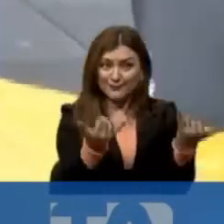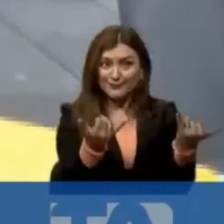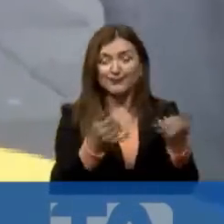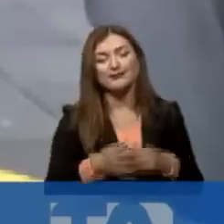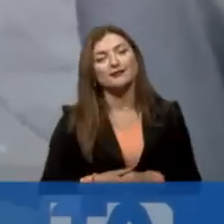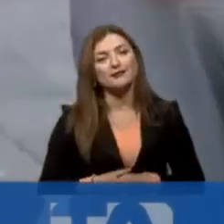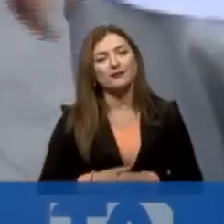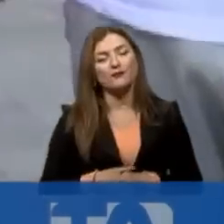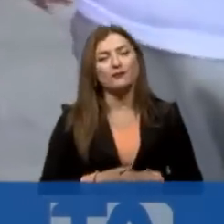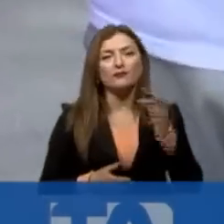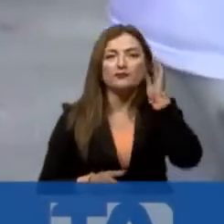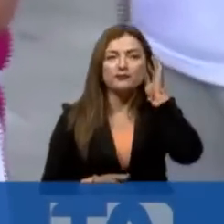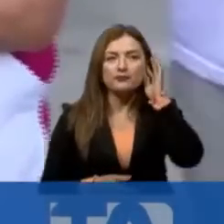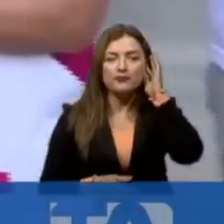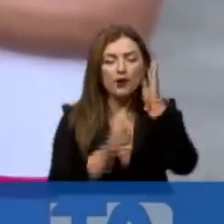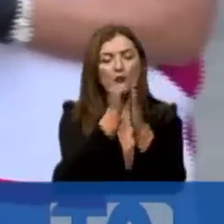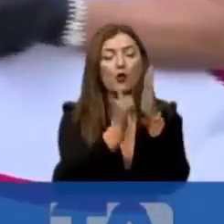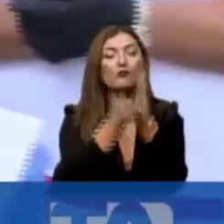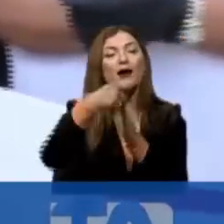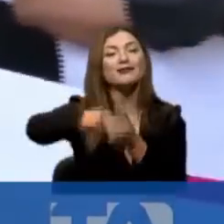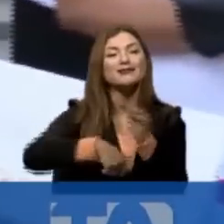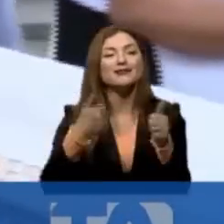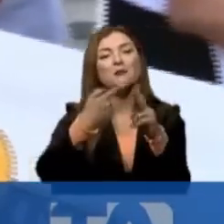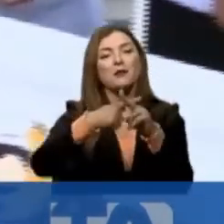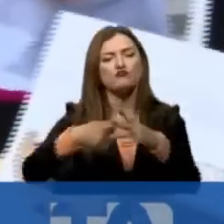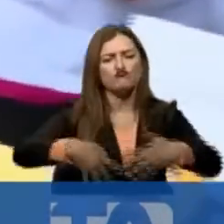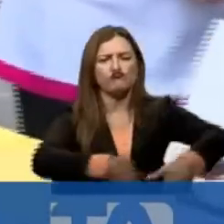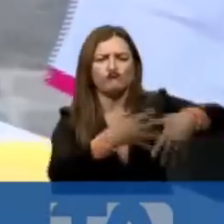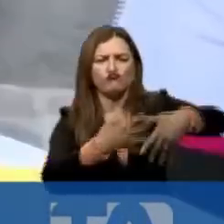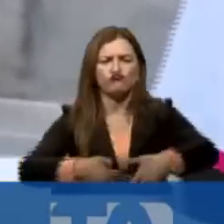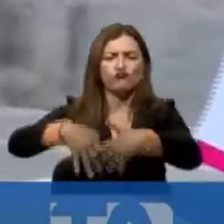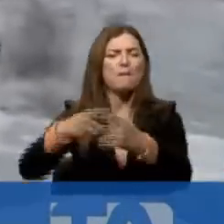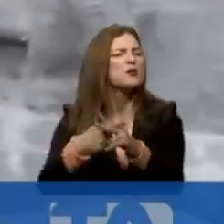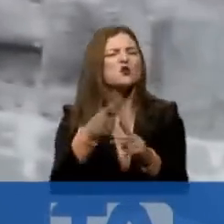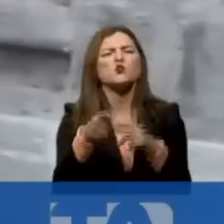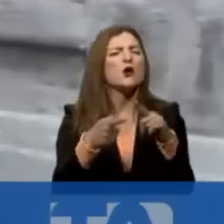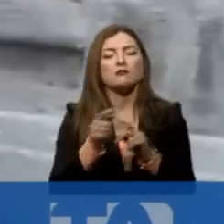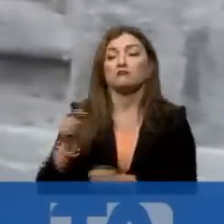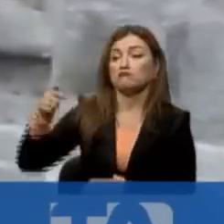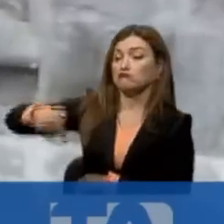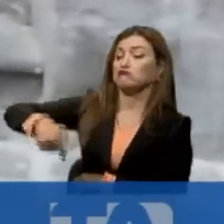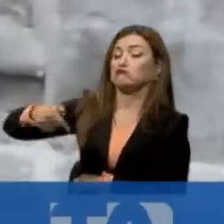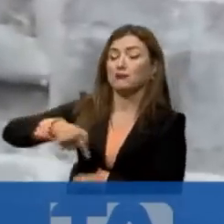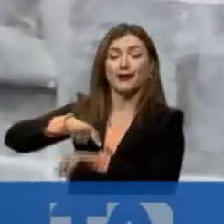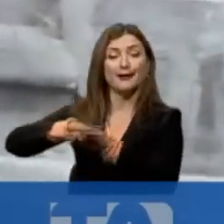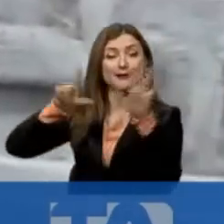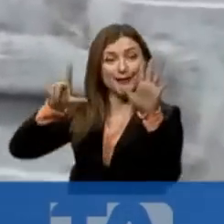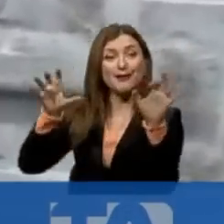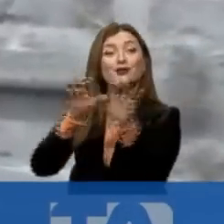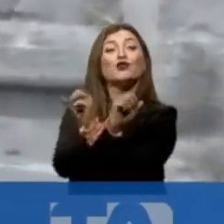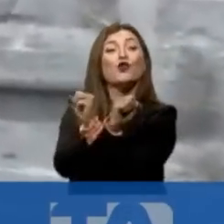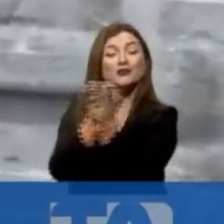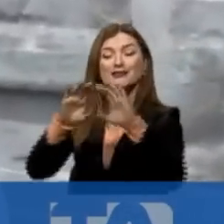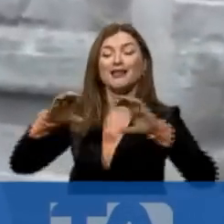realizando acá en la Plaza Central. ¿Pero qué actividades tienen para el día de hoy? ¿El pregón cuándo es? Efectivamente, el pregón empieza hoy día a las 7 de la noche en